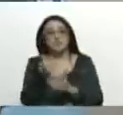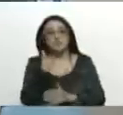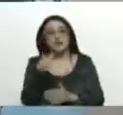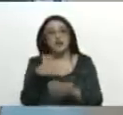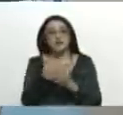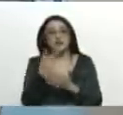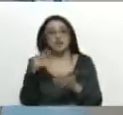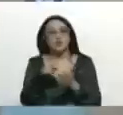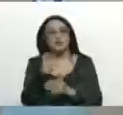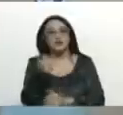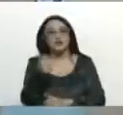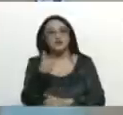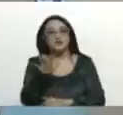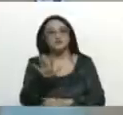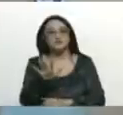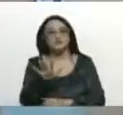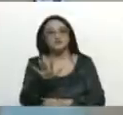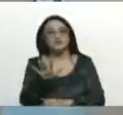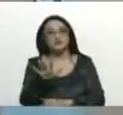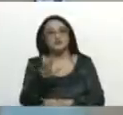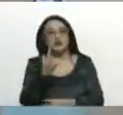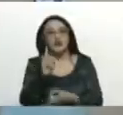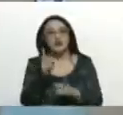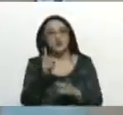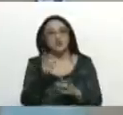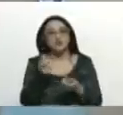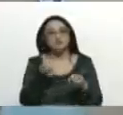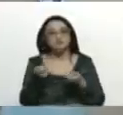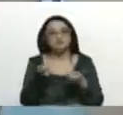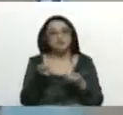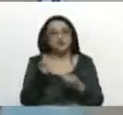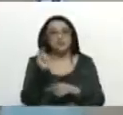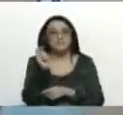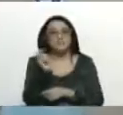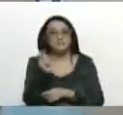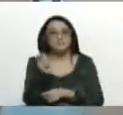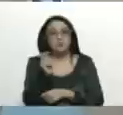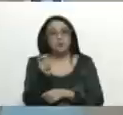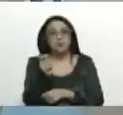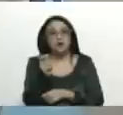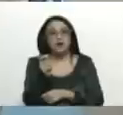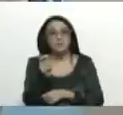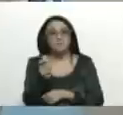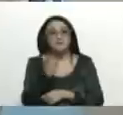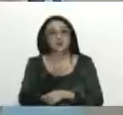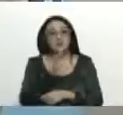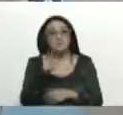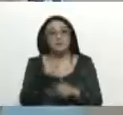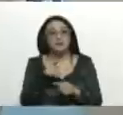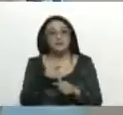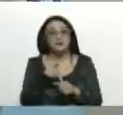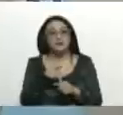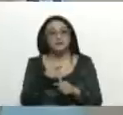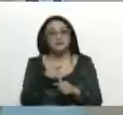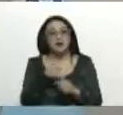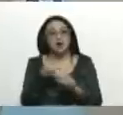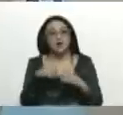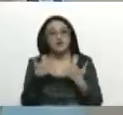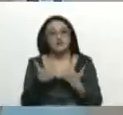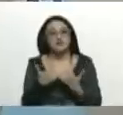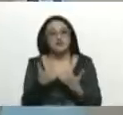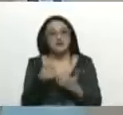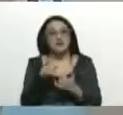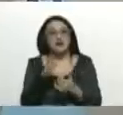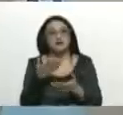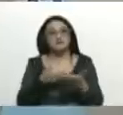el caso por presuntas irregularidades en el fondo de pensiones de jubilado de pedevesa el caso de la oficina de inteligencia